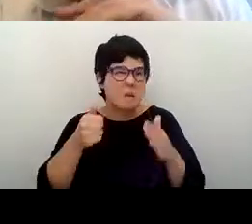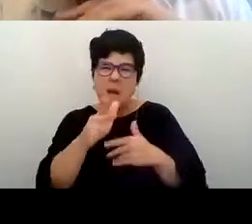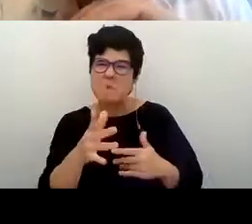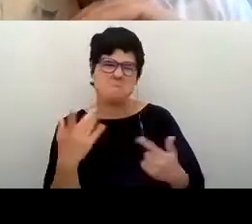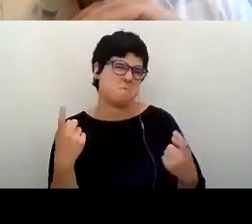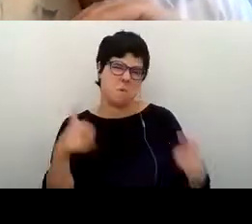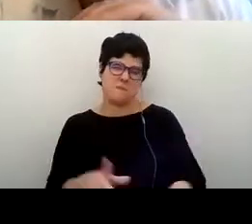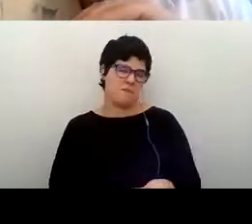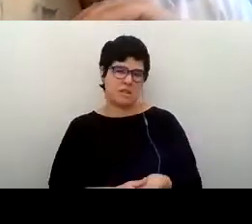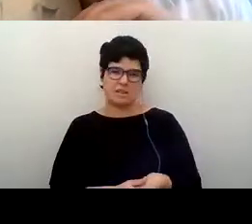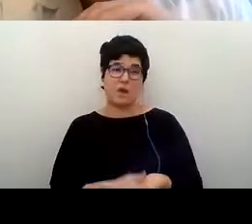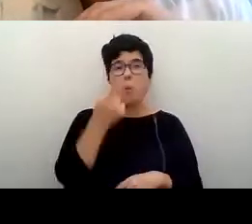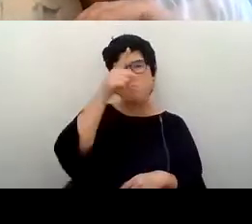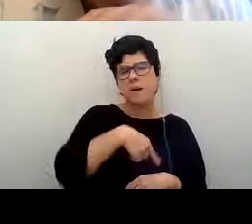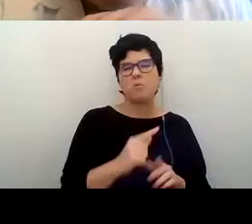necesario.